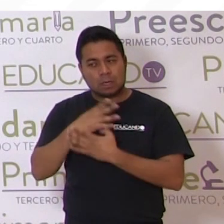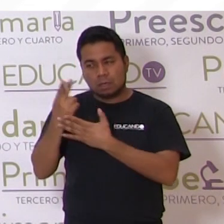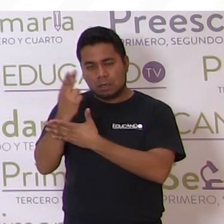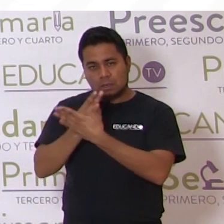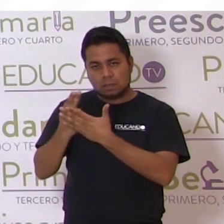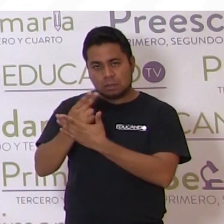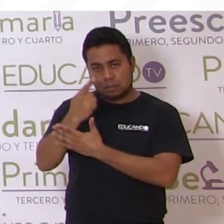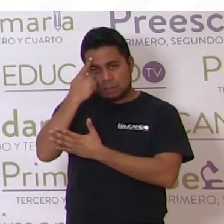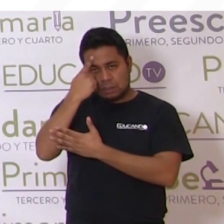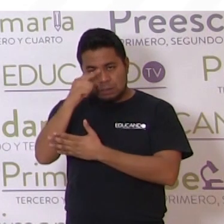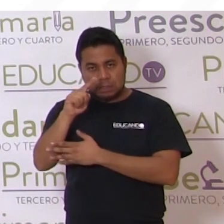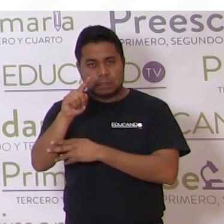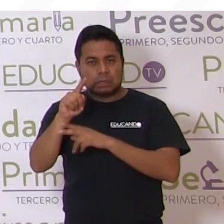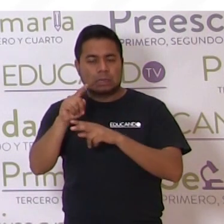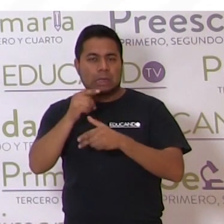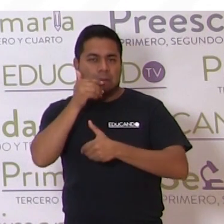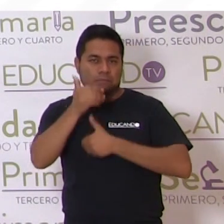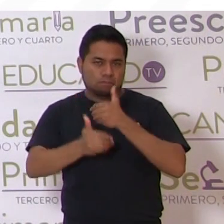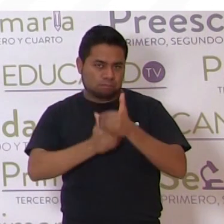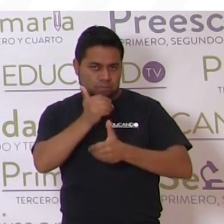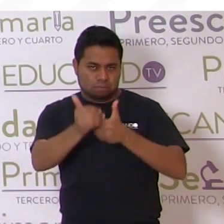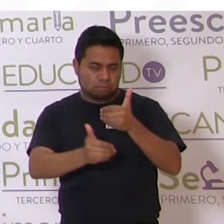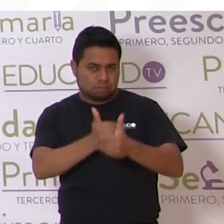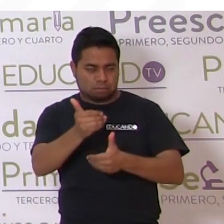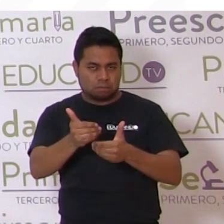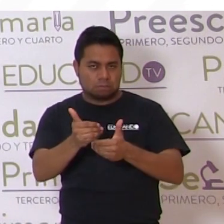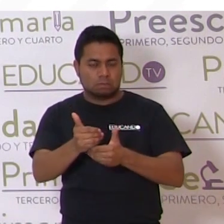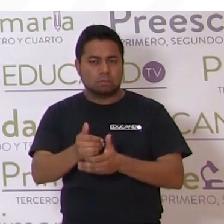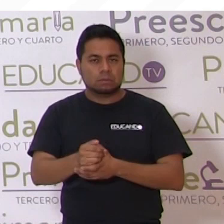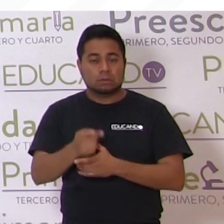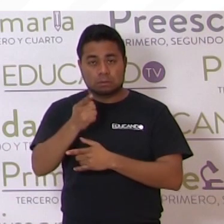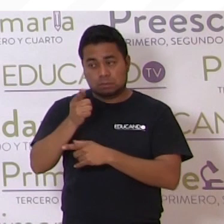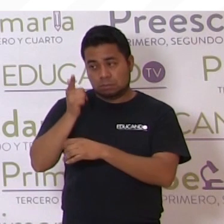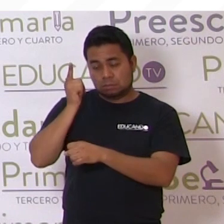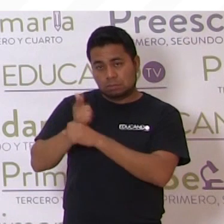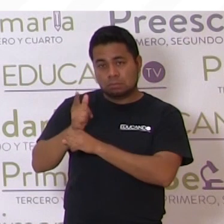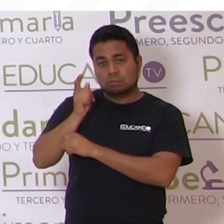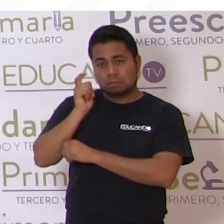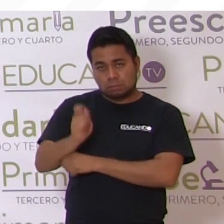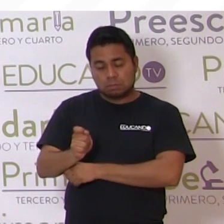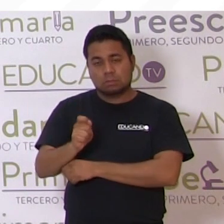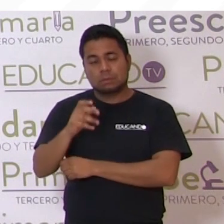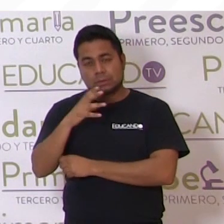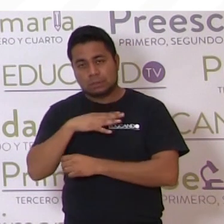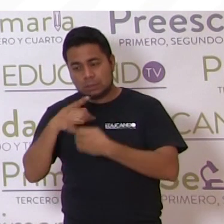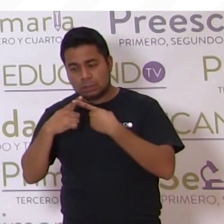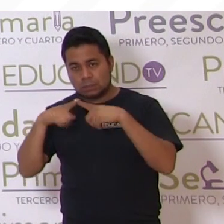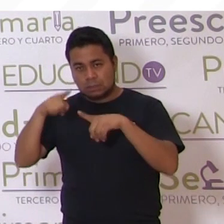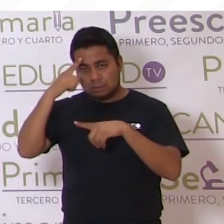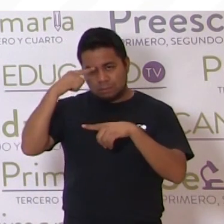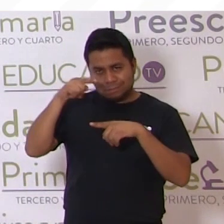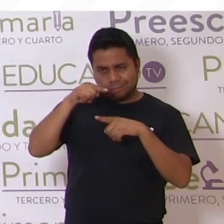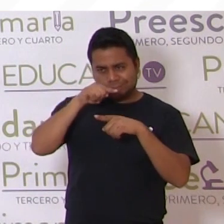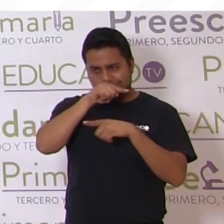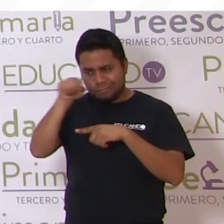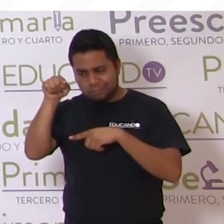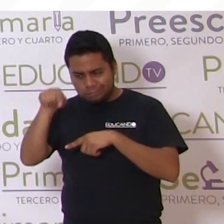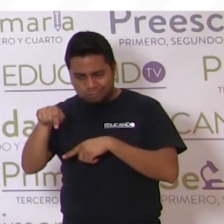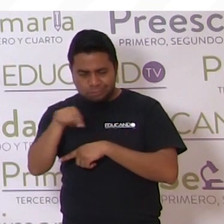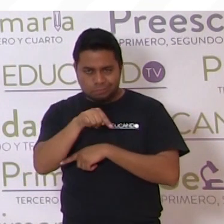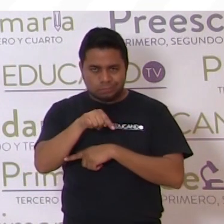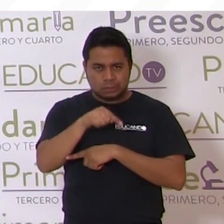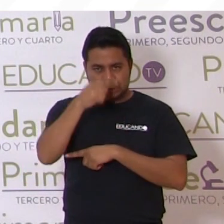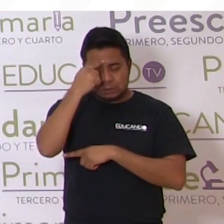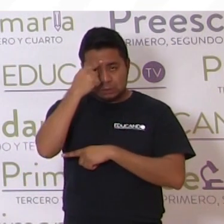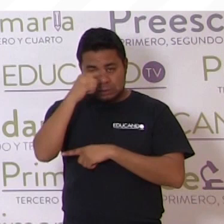de procedimientos, solo que si se dan cuenta difiere en las líneas, es de